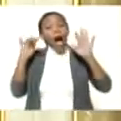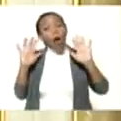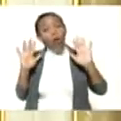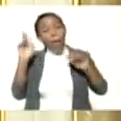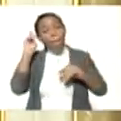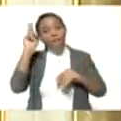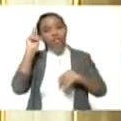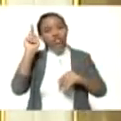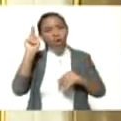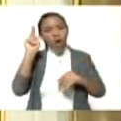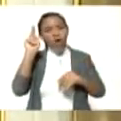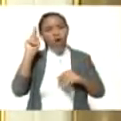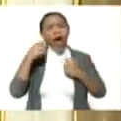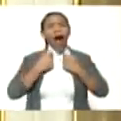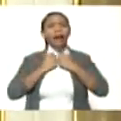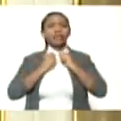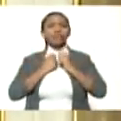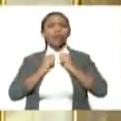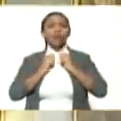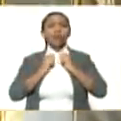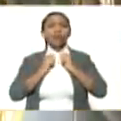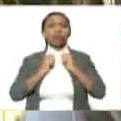profesor Aristóbulo